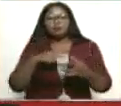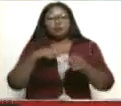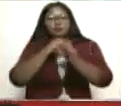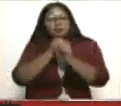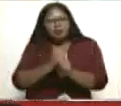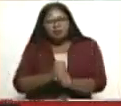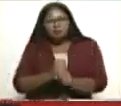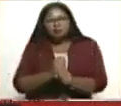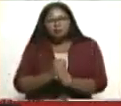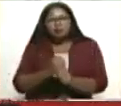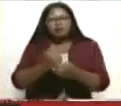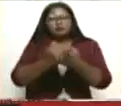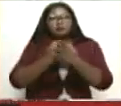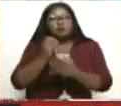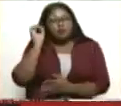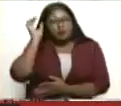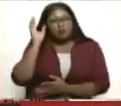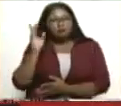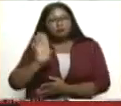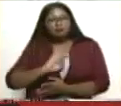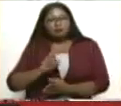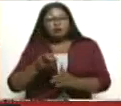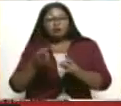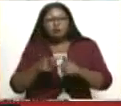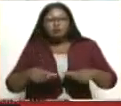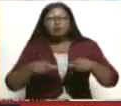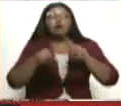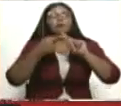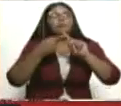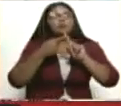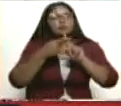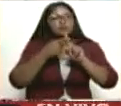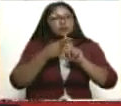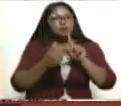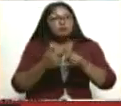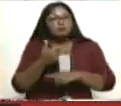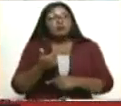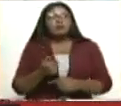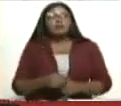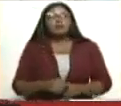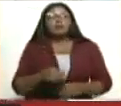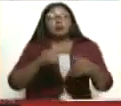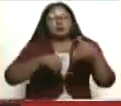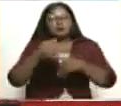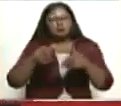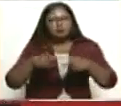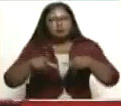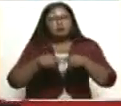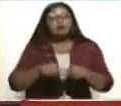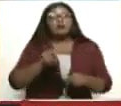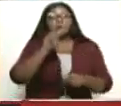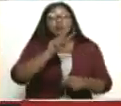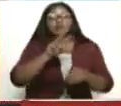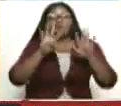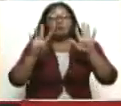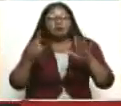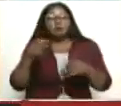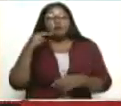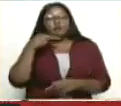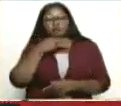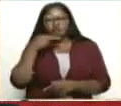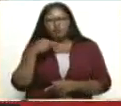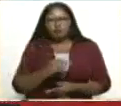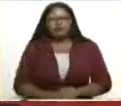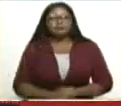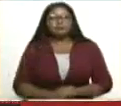ayuden a crear un clima positivo para las elecciones locales del 29 de octubre. Punto